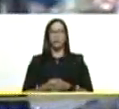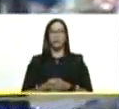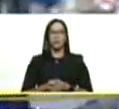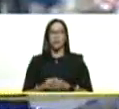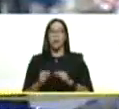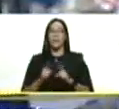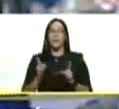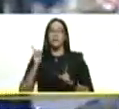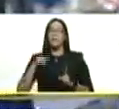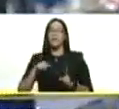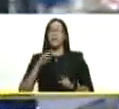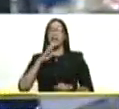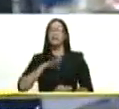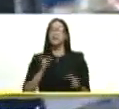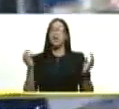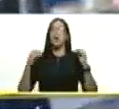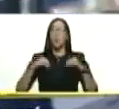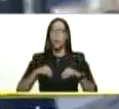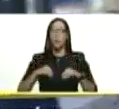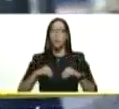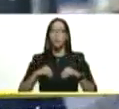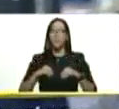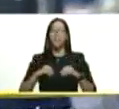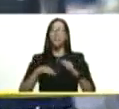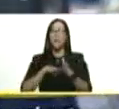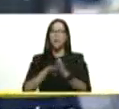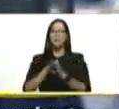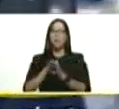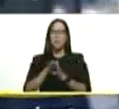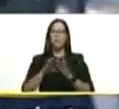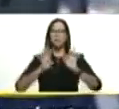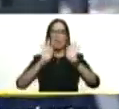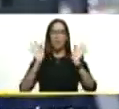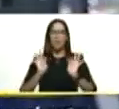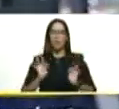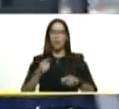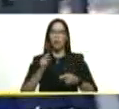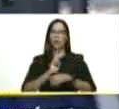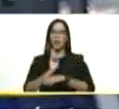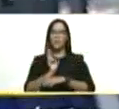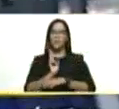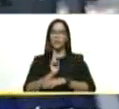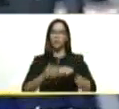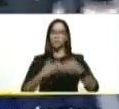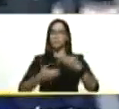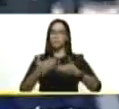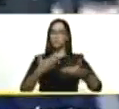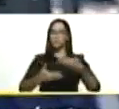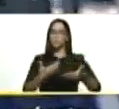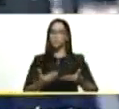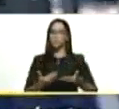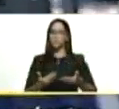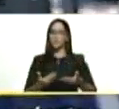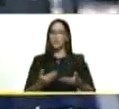pero también estoy de acuerdo en que avancemos de manera acelerada. La